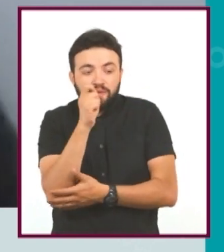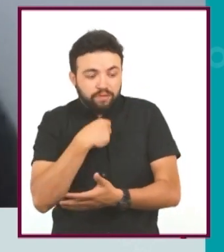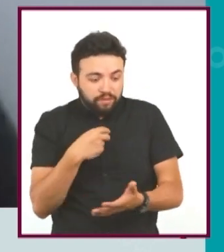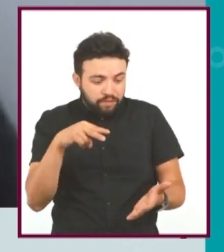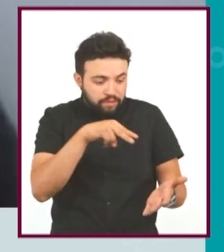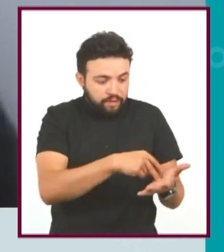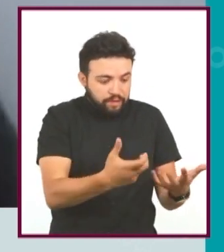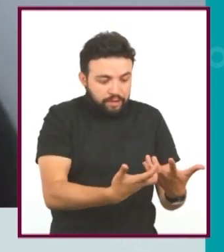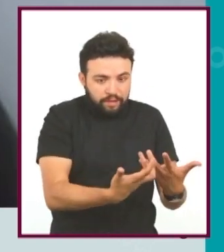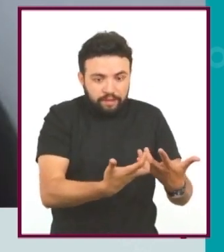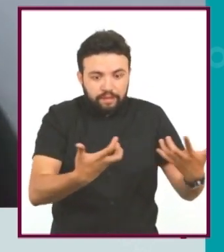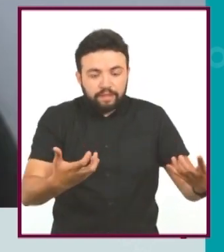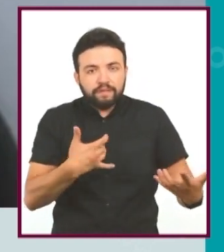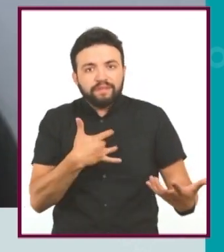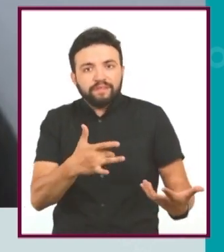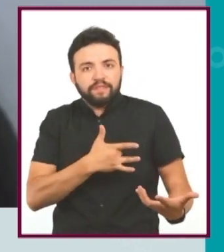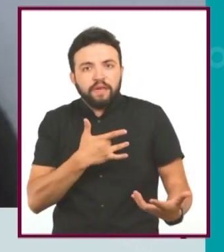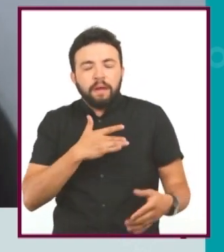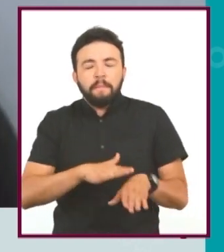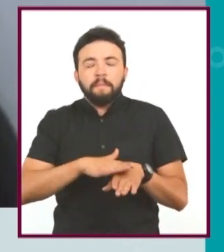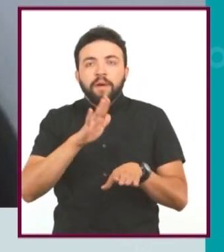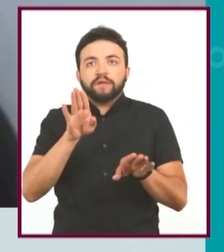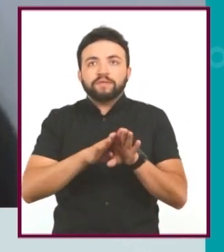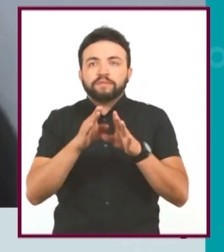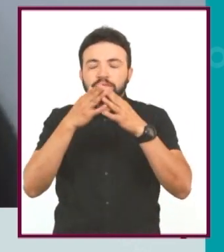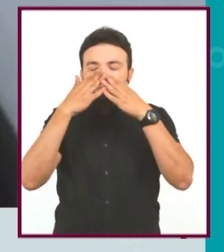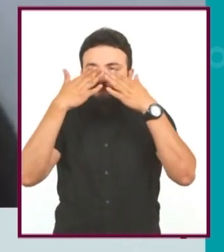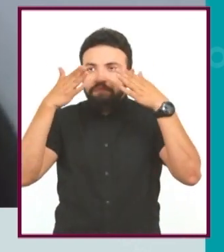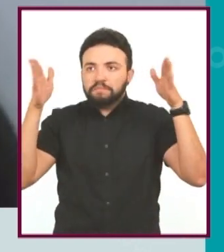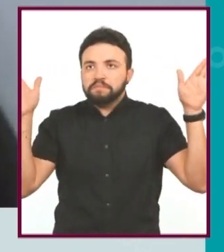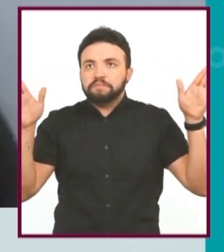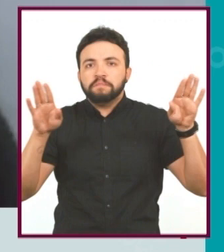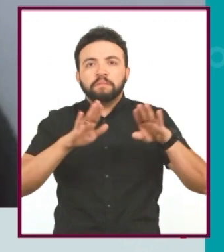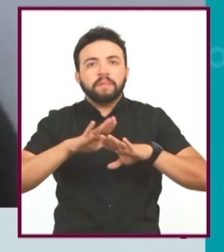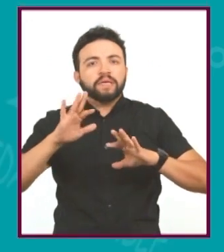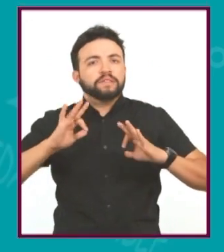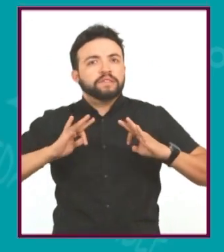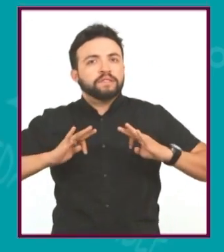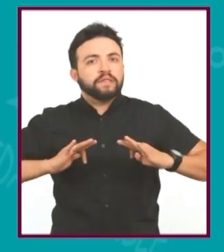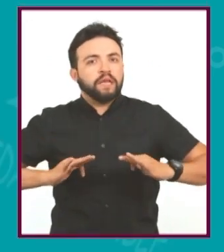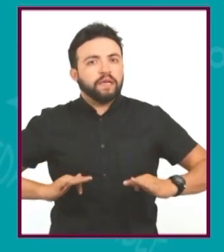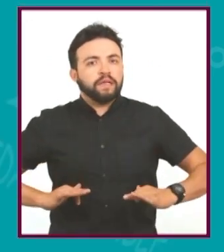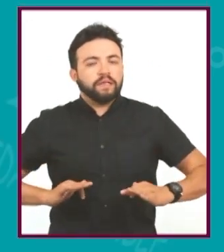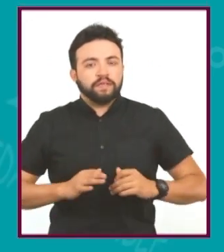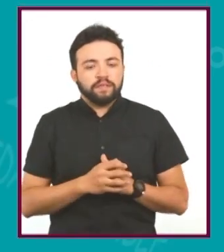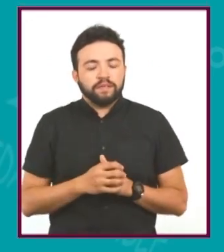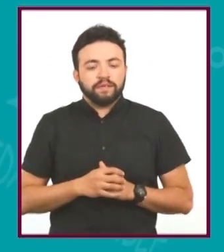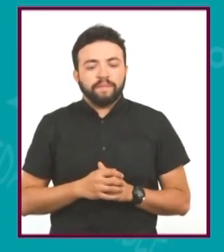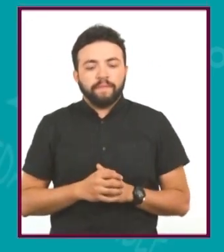siento como con la mente más despejada o tranquila.